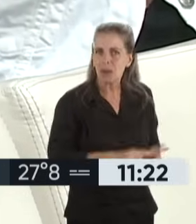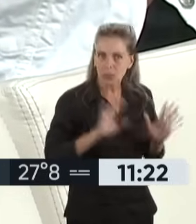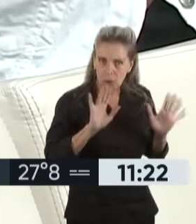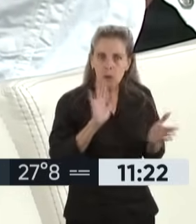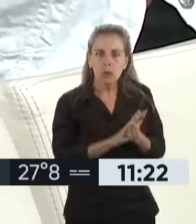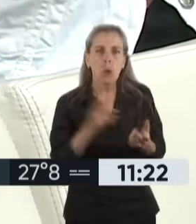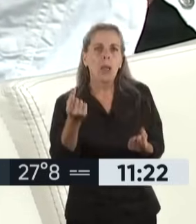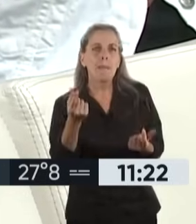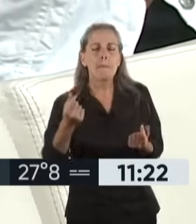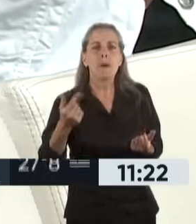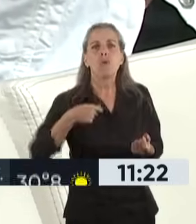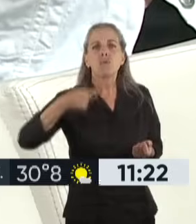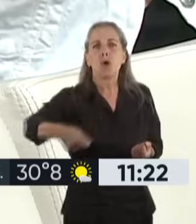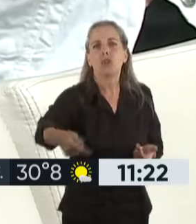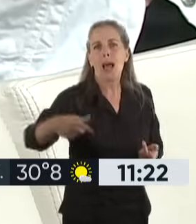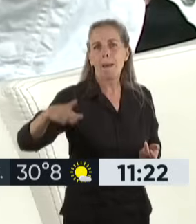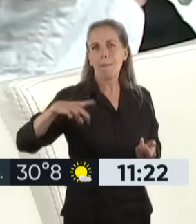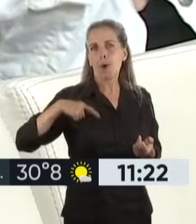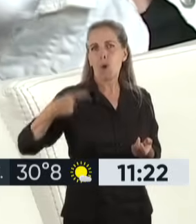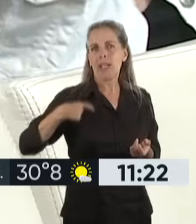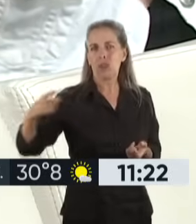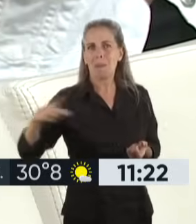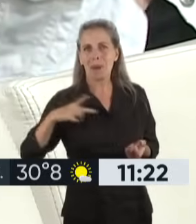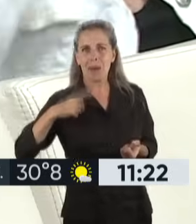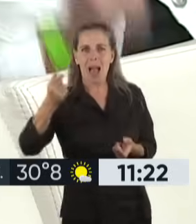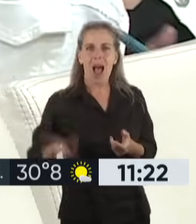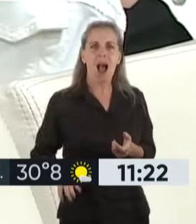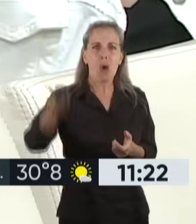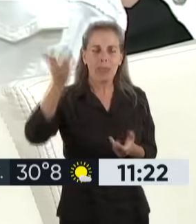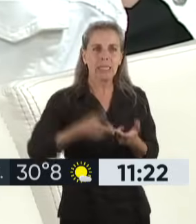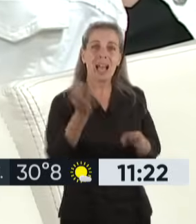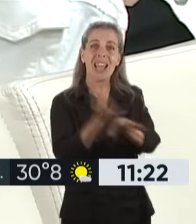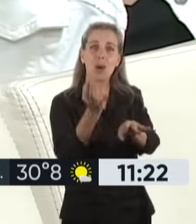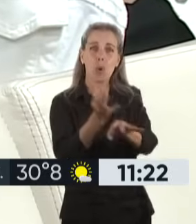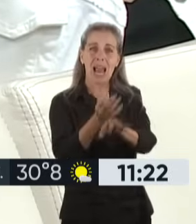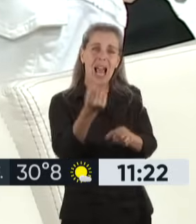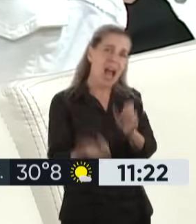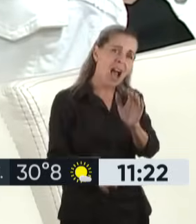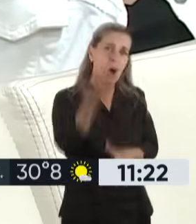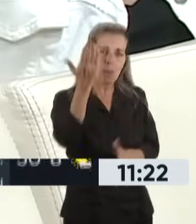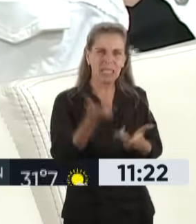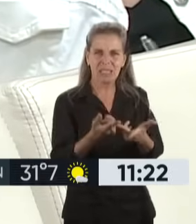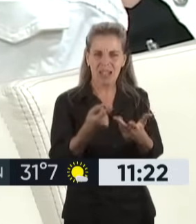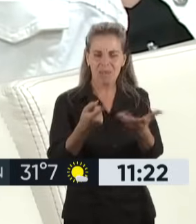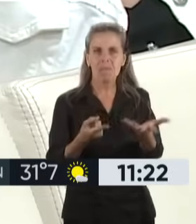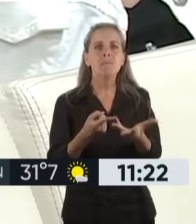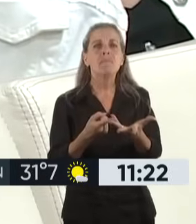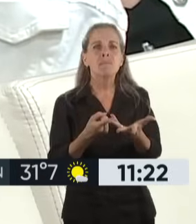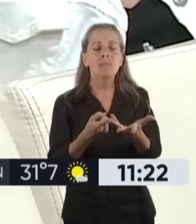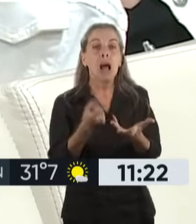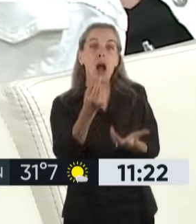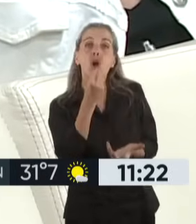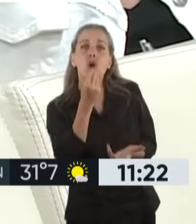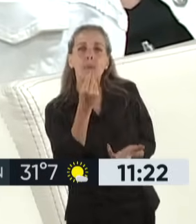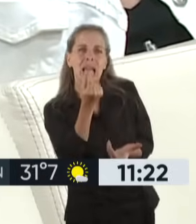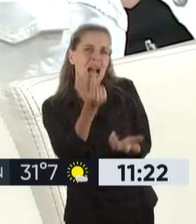prepagas, los valores de los colegios, adhiero a esto, que además van a otorgar un bono para que se pueda subsanar, el aumento de los